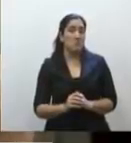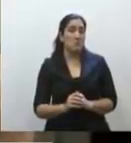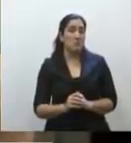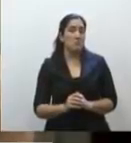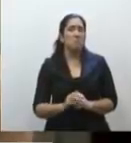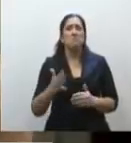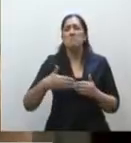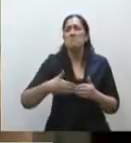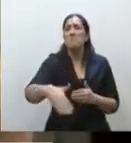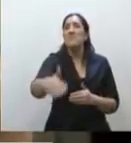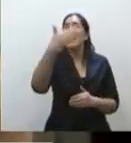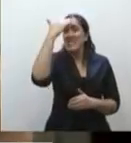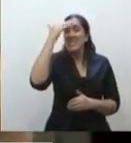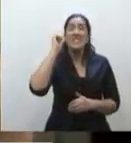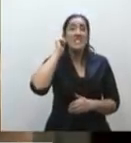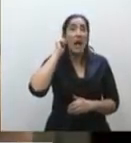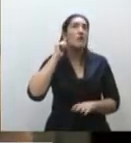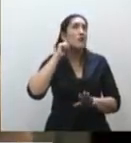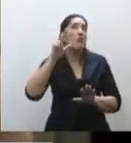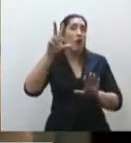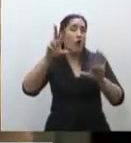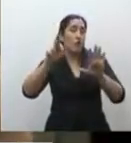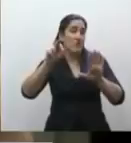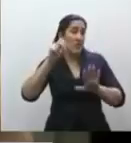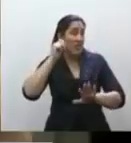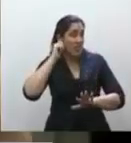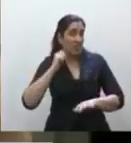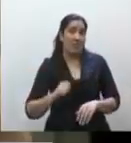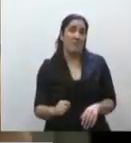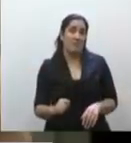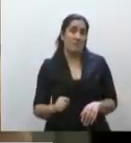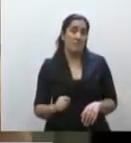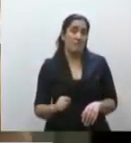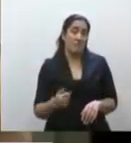Dentro de 15 años voy a tener 80, sí, 80 años.